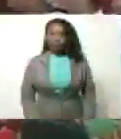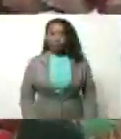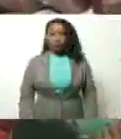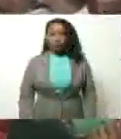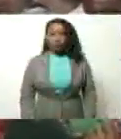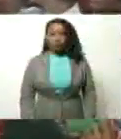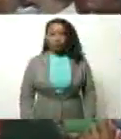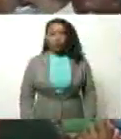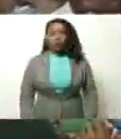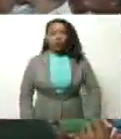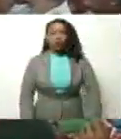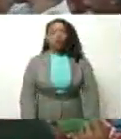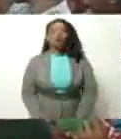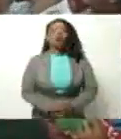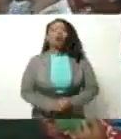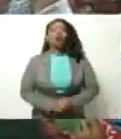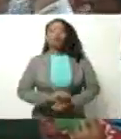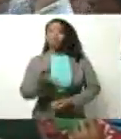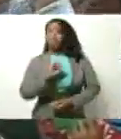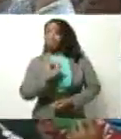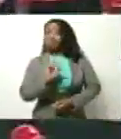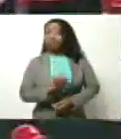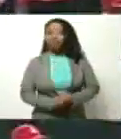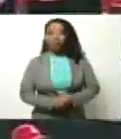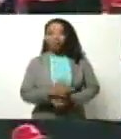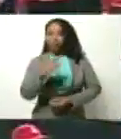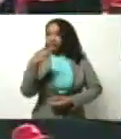hombres no